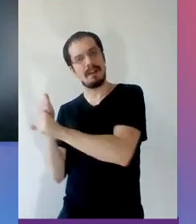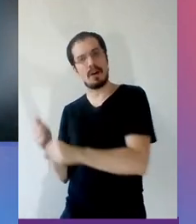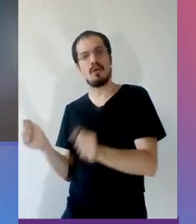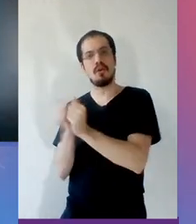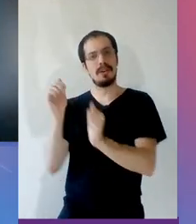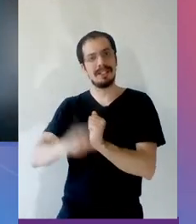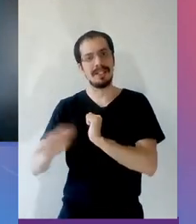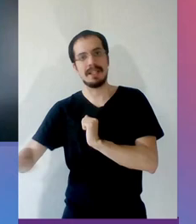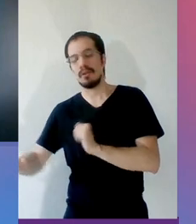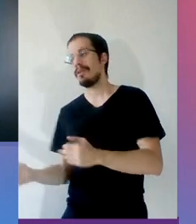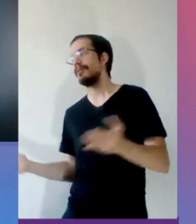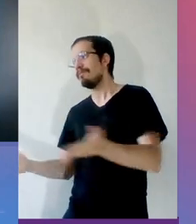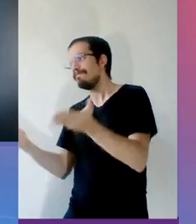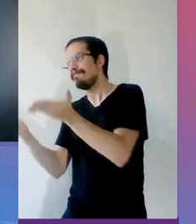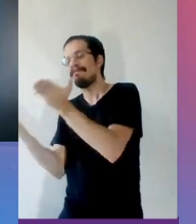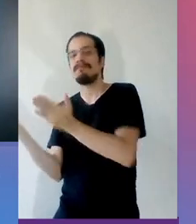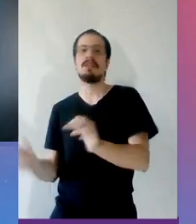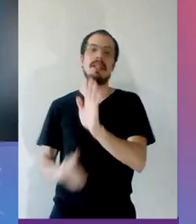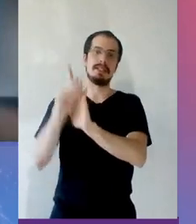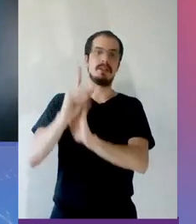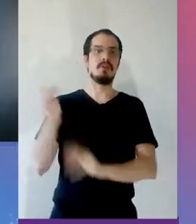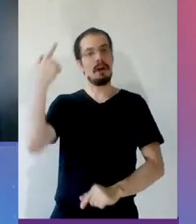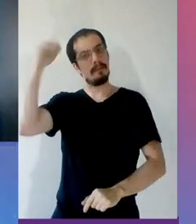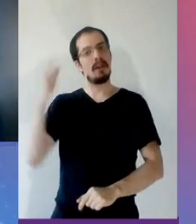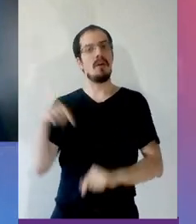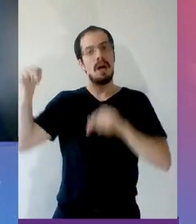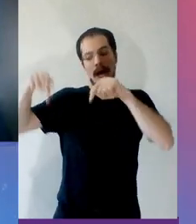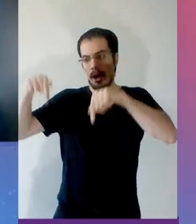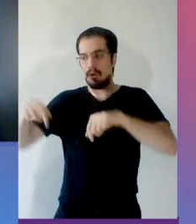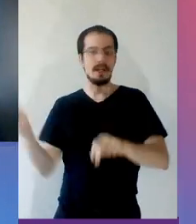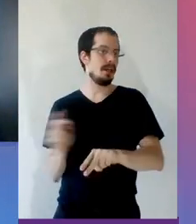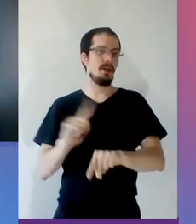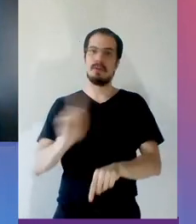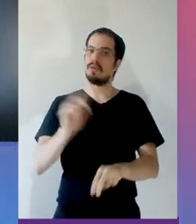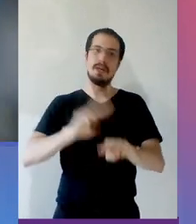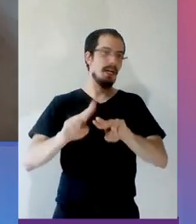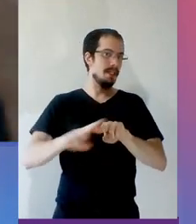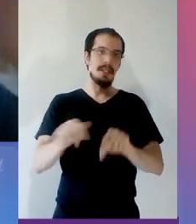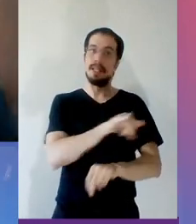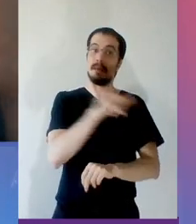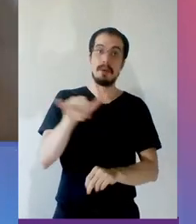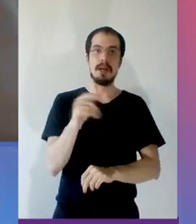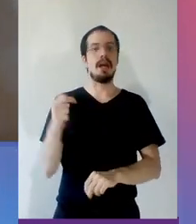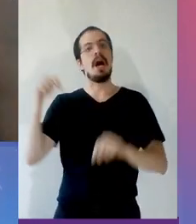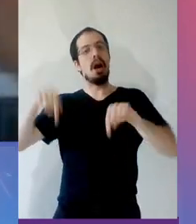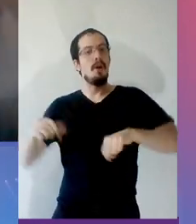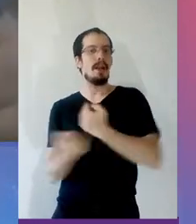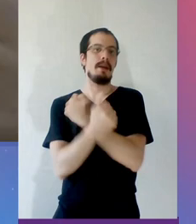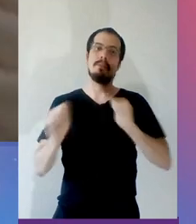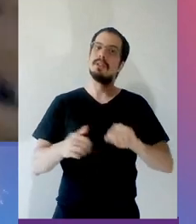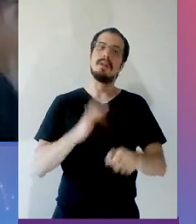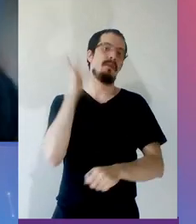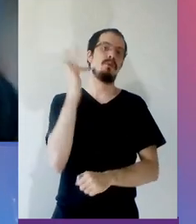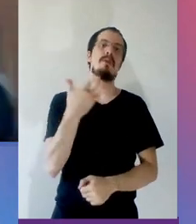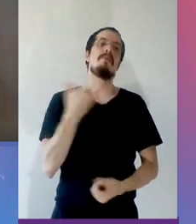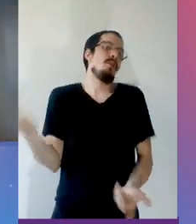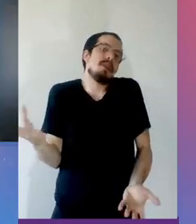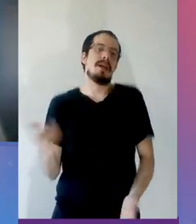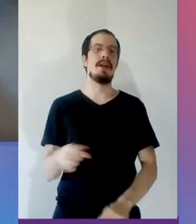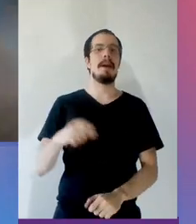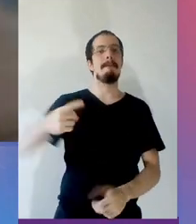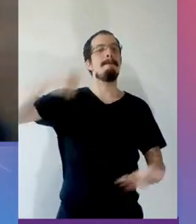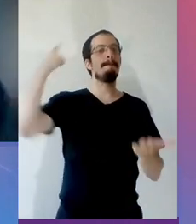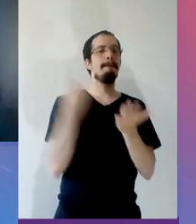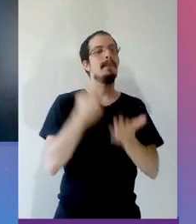el tema que si lo que no se hace hoy día, no lo voy a poder hacer mañana. O sea, aquí el tiempo es oro. Entonces, eso por un lado. Por otro